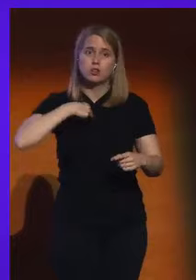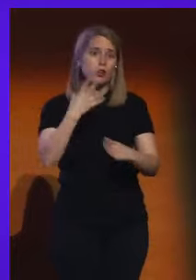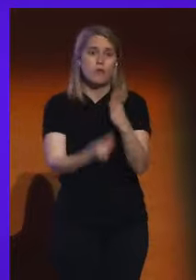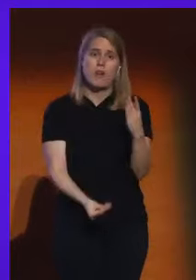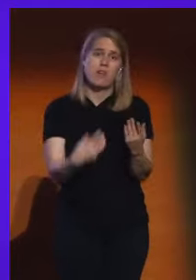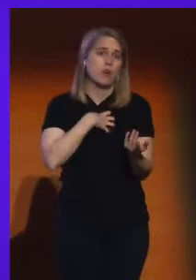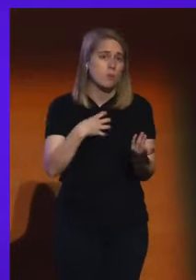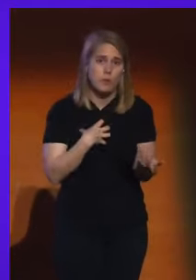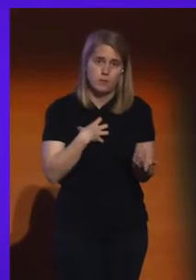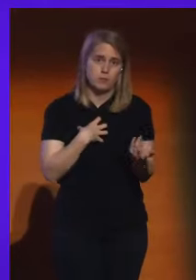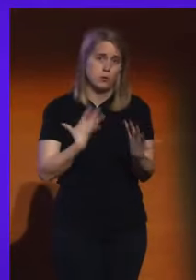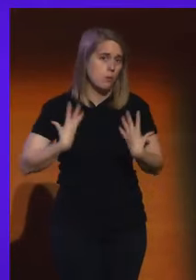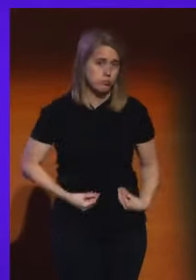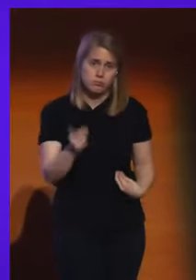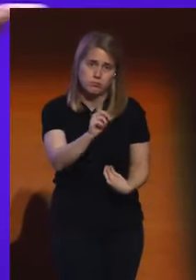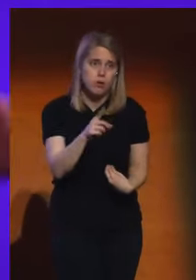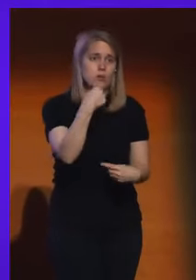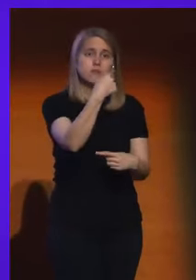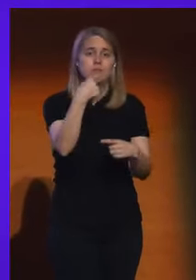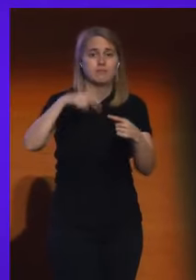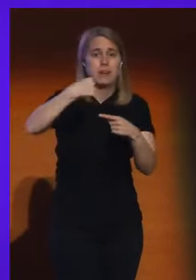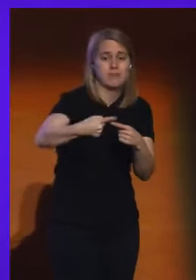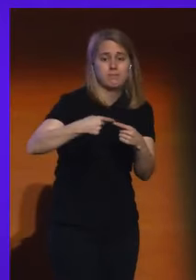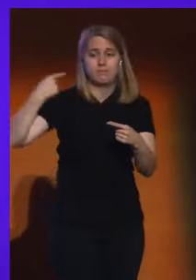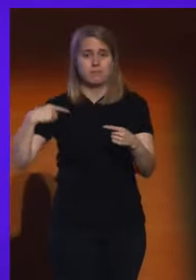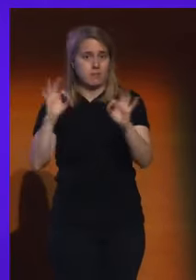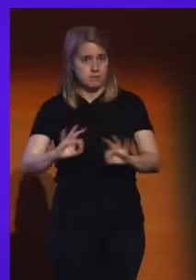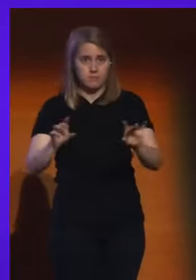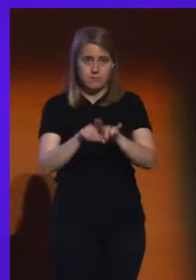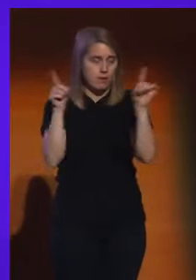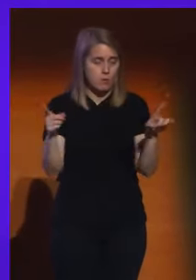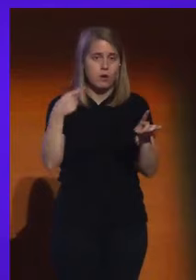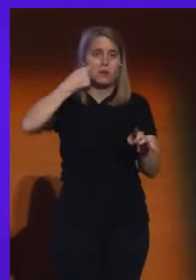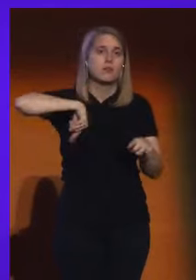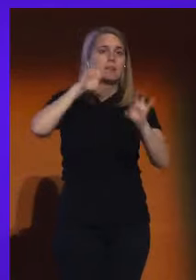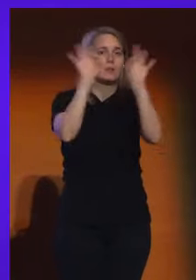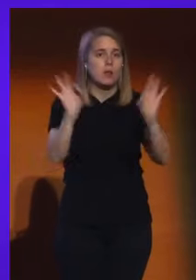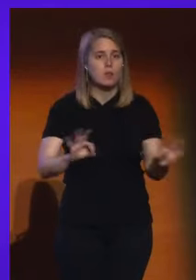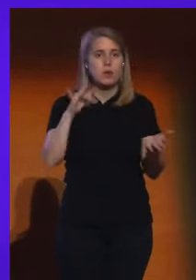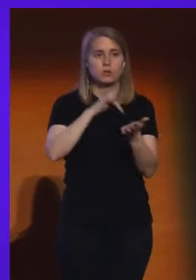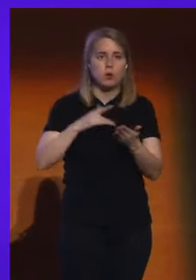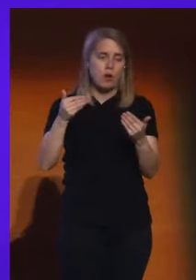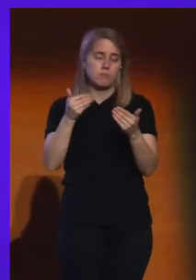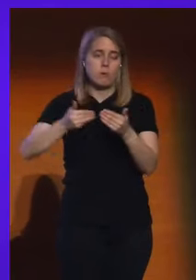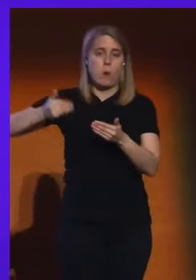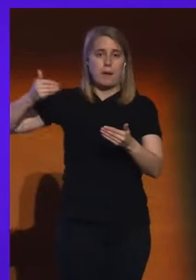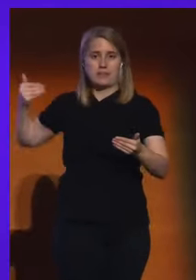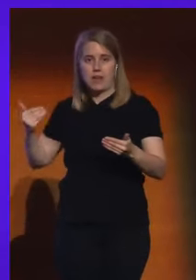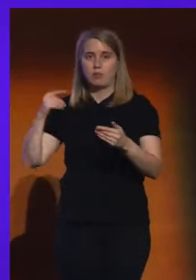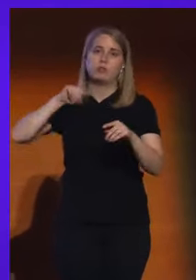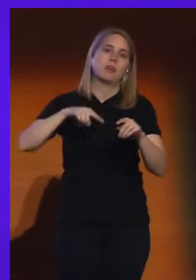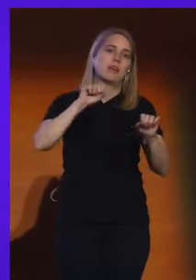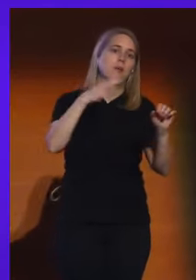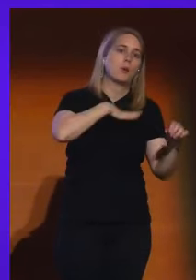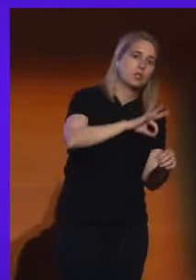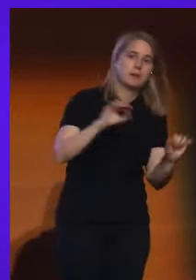fallar, ni a unos ni a otros. Por eso hoy, en esta euskalduna repleta de pasados posibles e